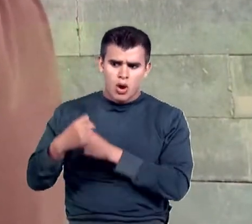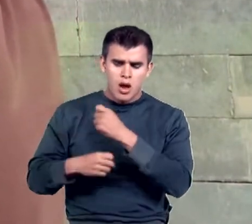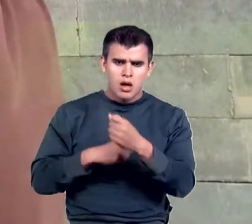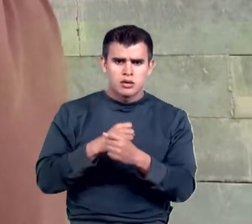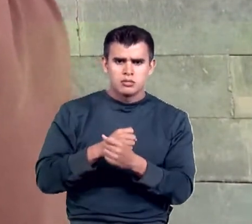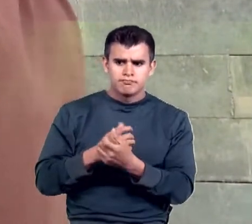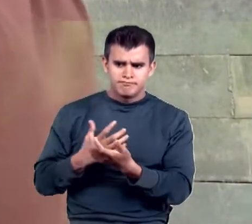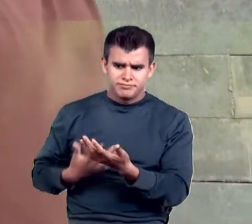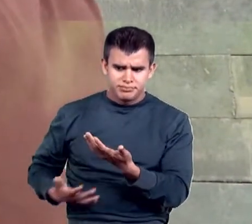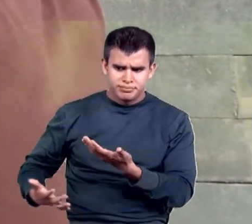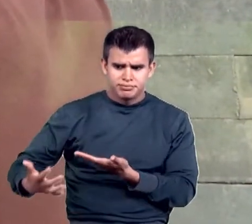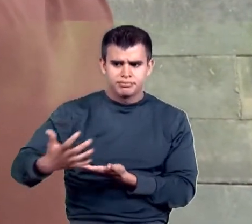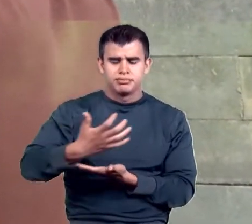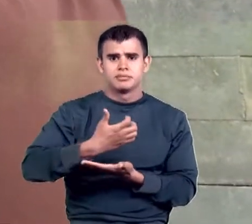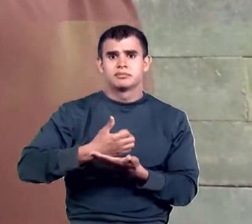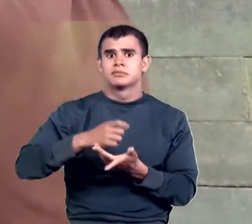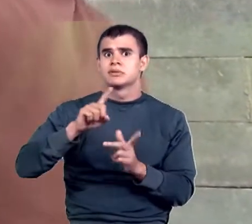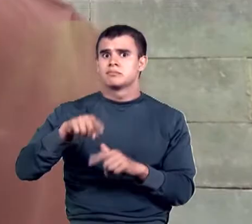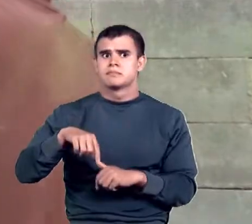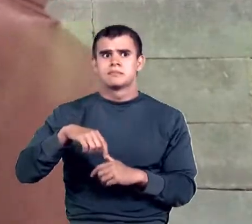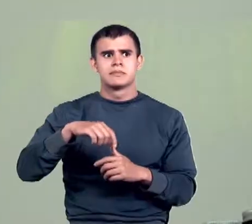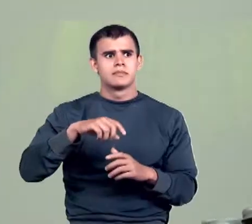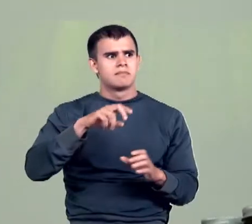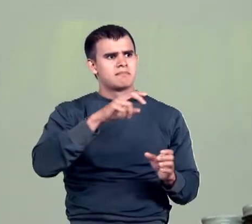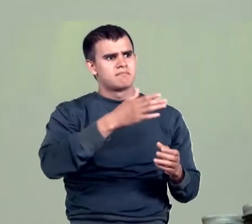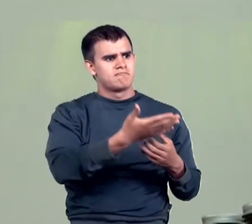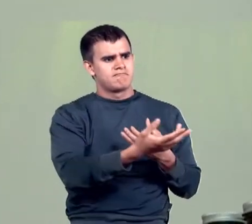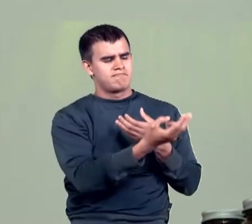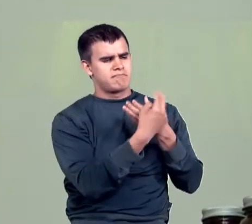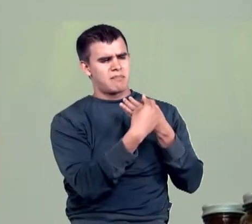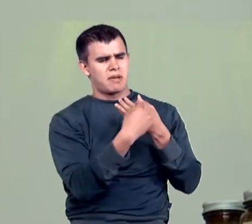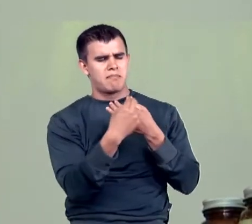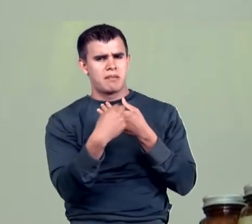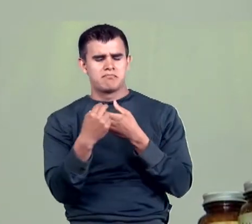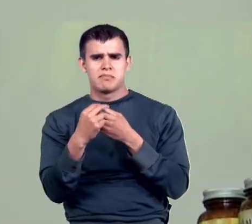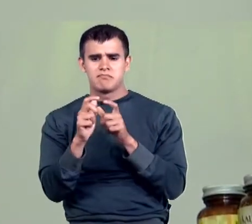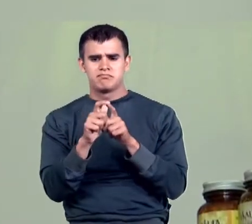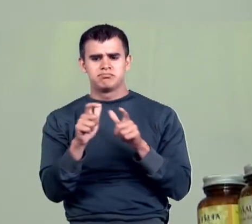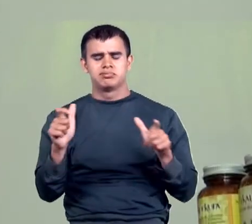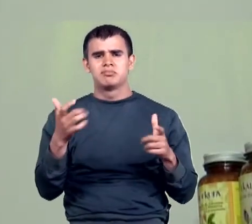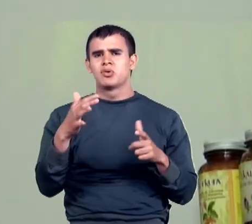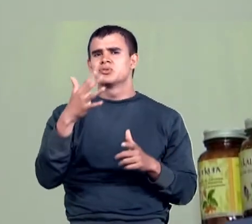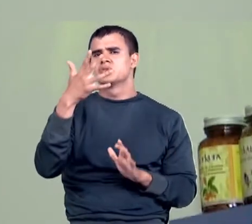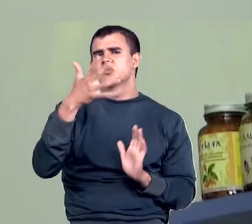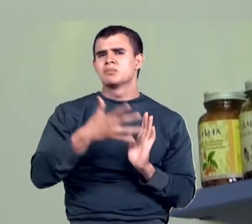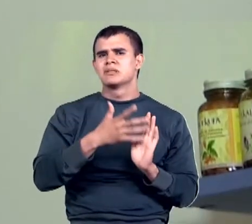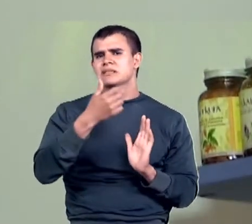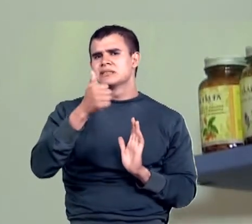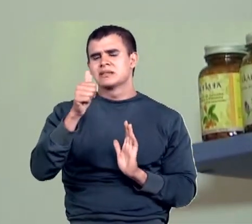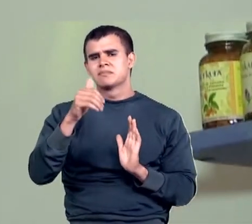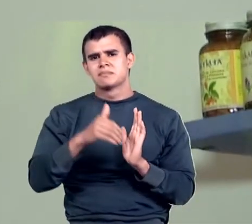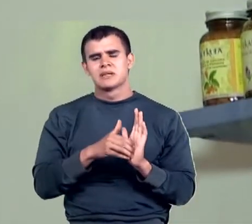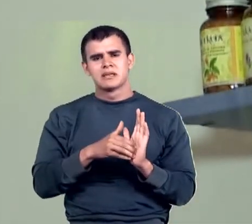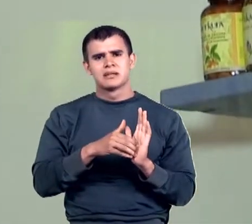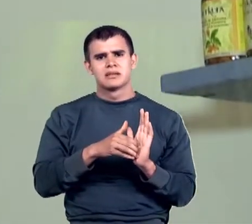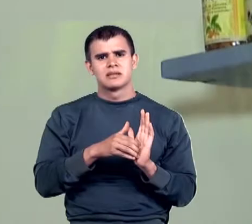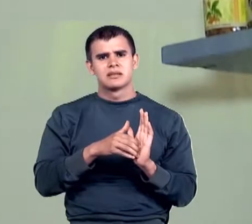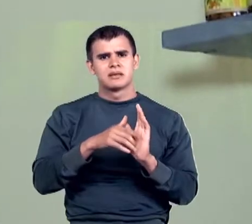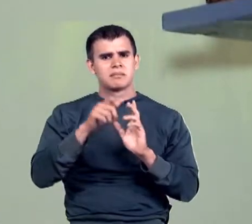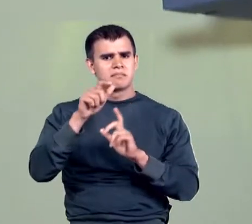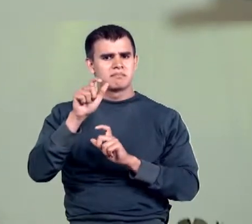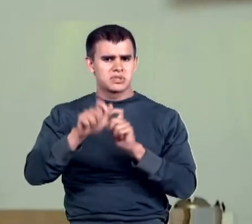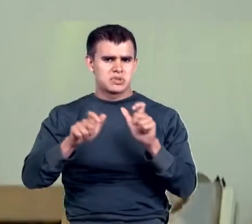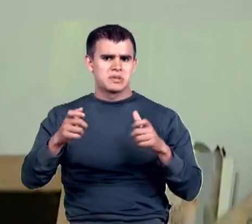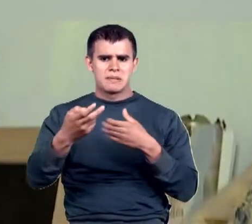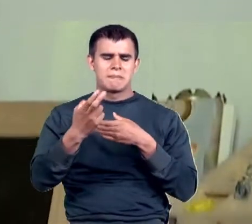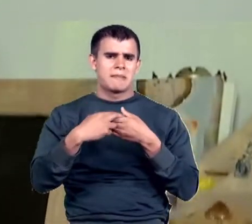que generan también a su vez pues unos empleos directos e indirectos que pueden pasar fácilmente de 5 mil a 10 mil empleos. Esto conlleva